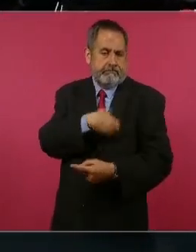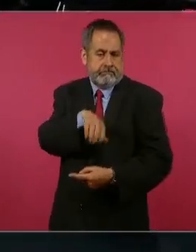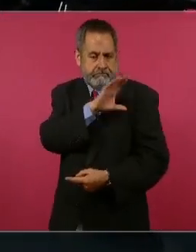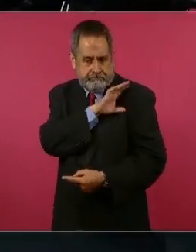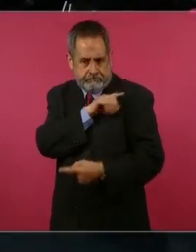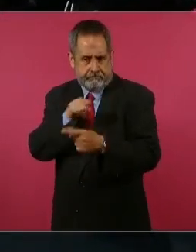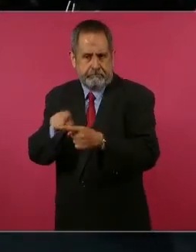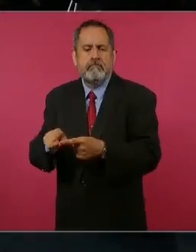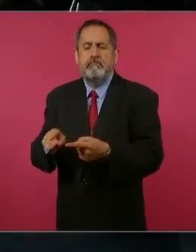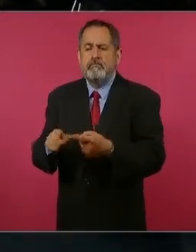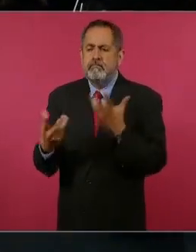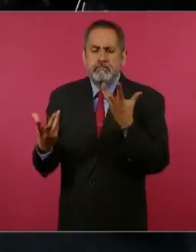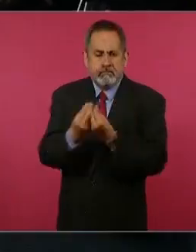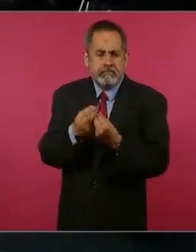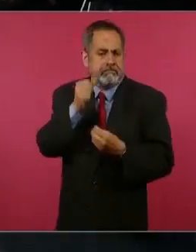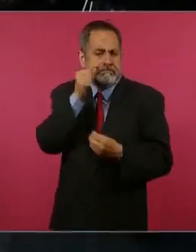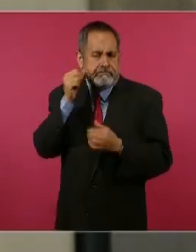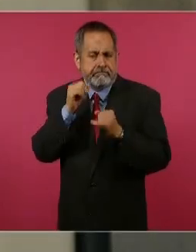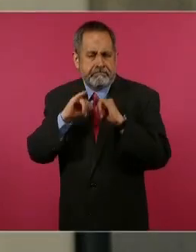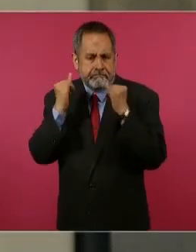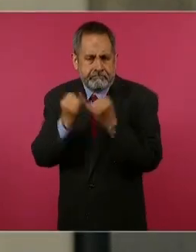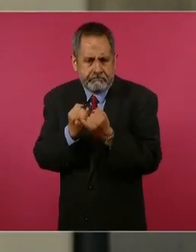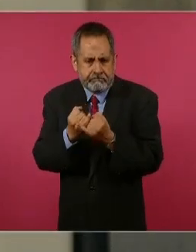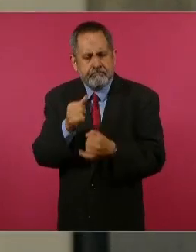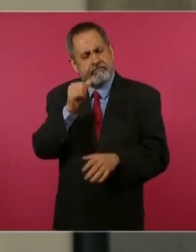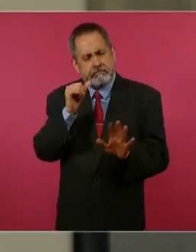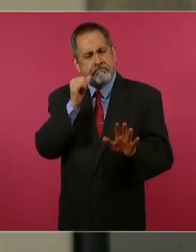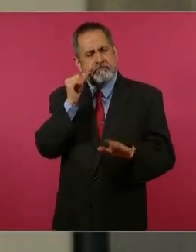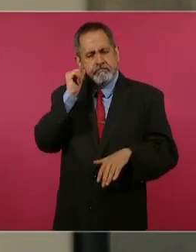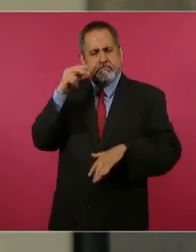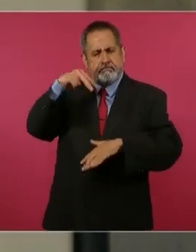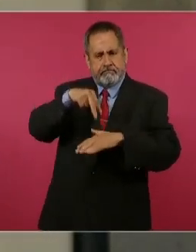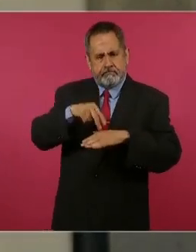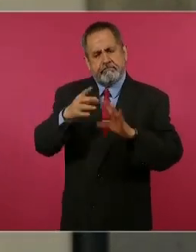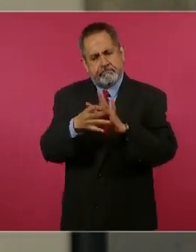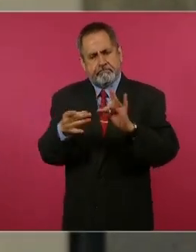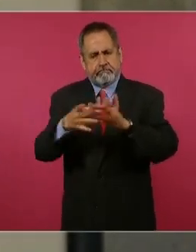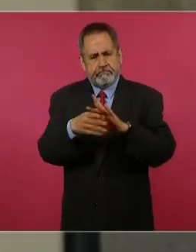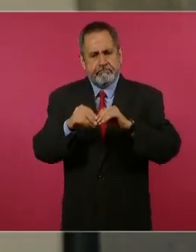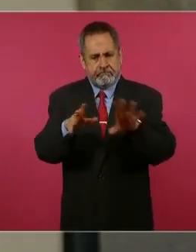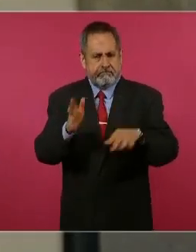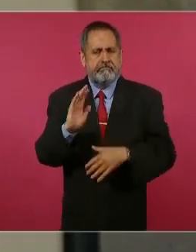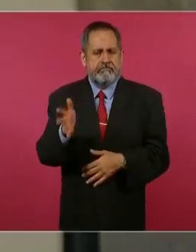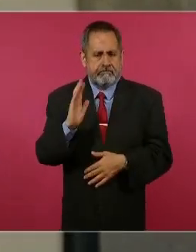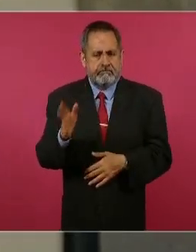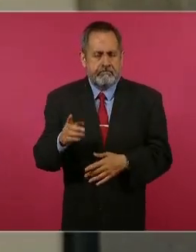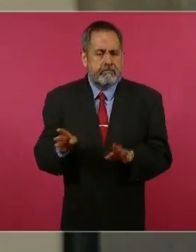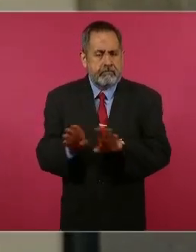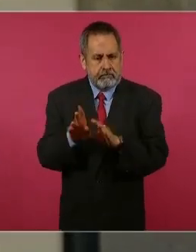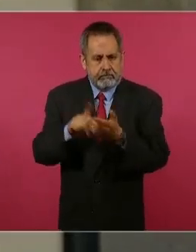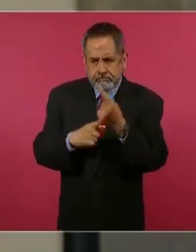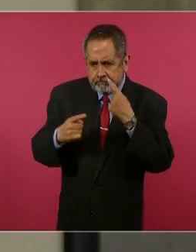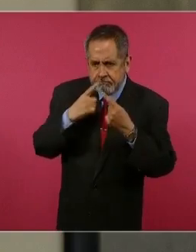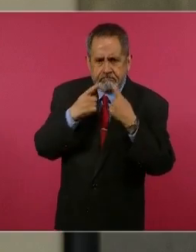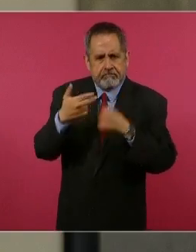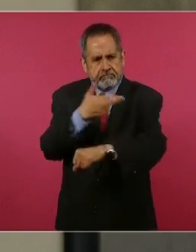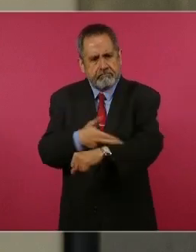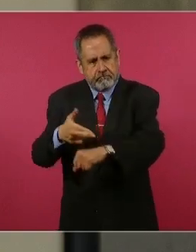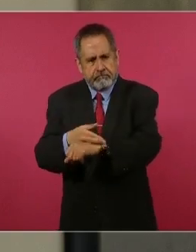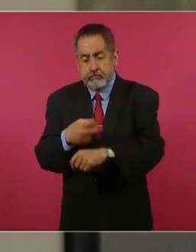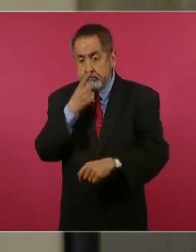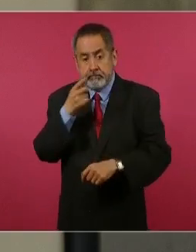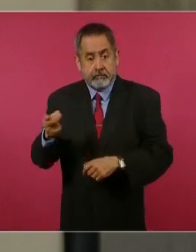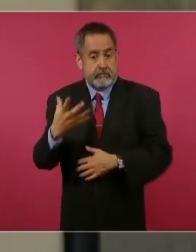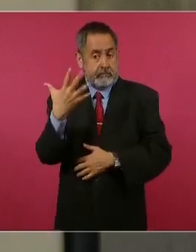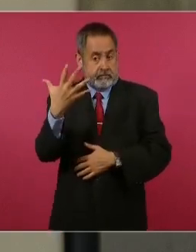Claudia Sheinbaum. Hablaron, ella, por supuesto, ayer aquí dio una conferencia de prensa en la que habló de las principales reformas que van a impulsar, habló de